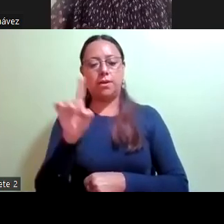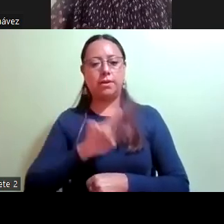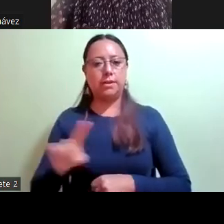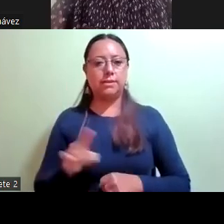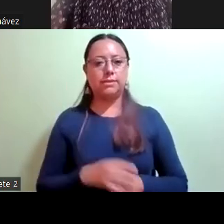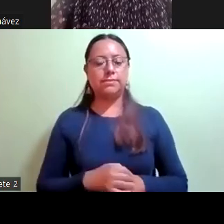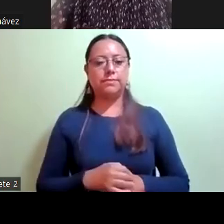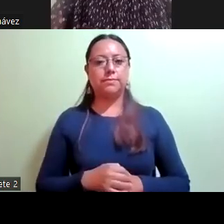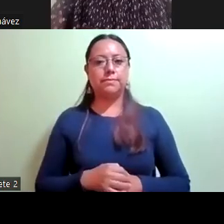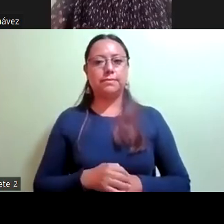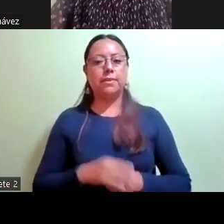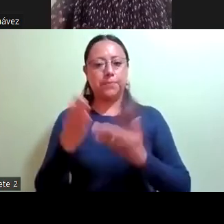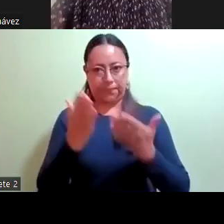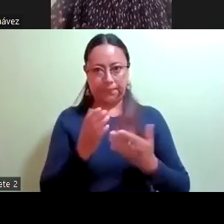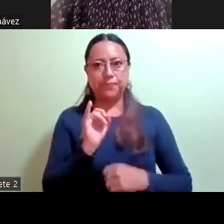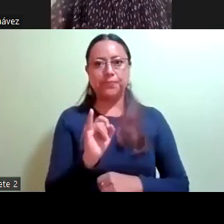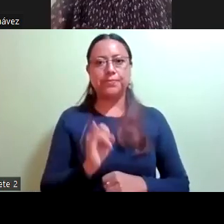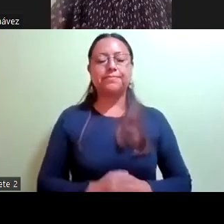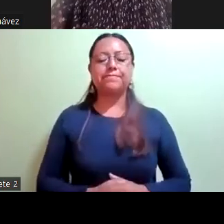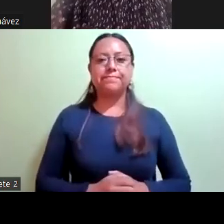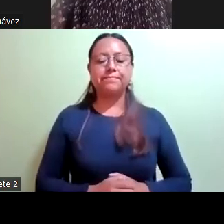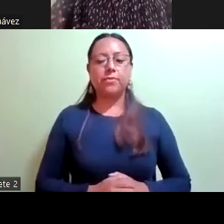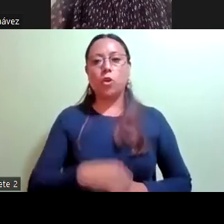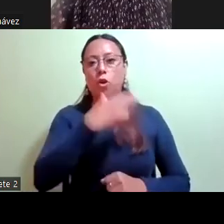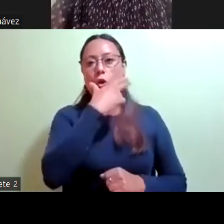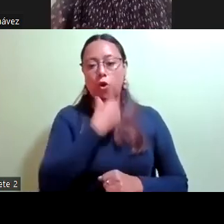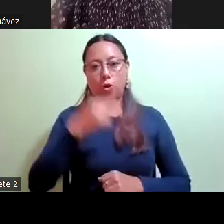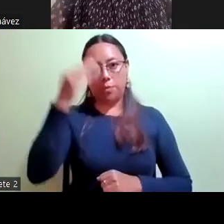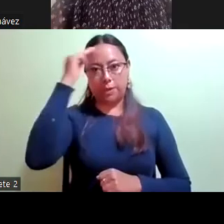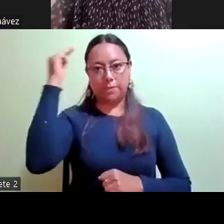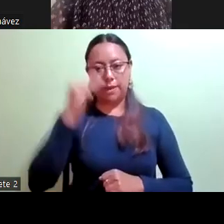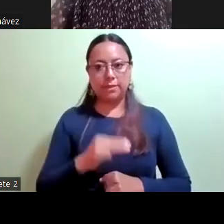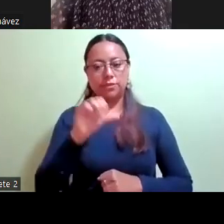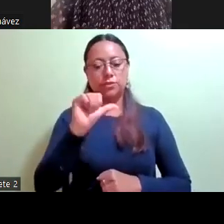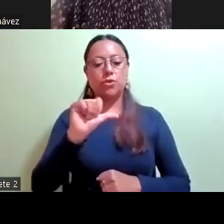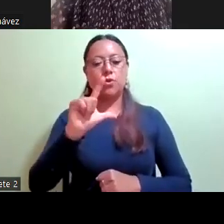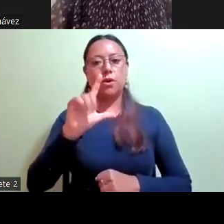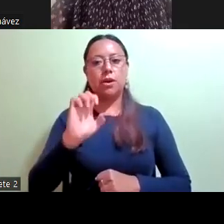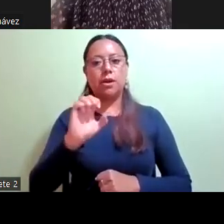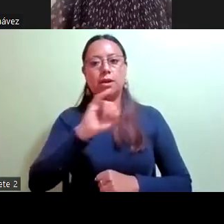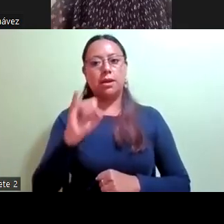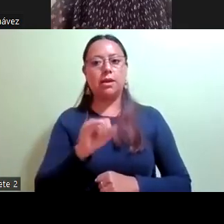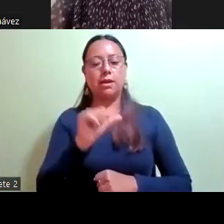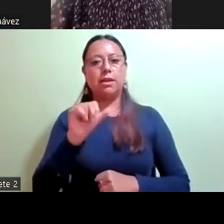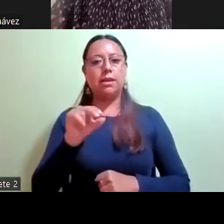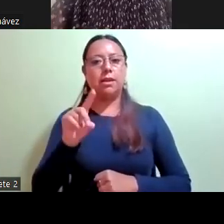Marta Juárez, presente. Maestro Alejandro Serrano Pastor.